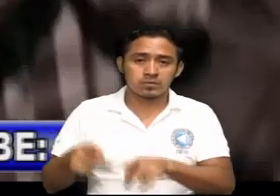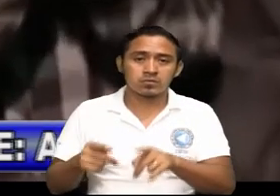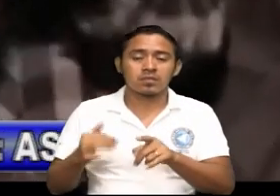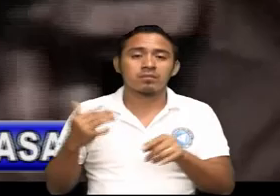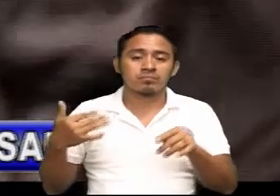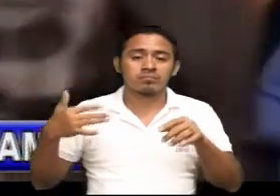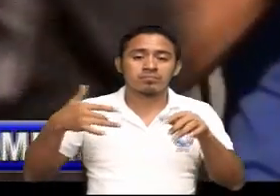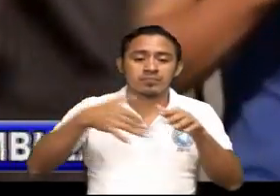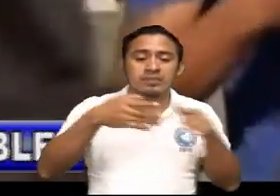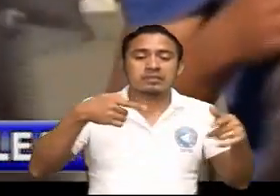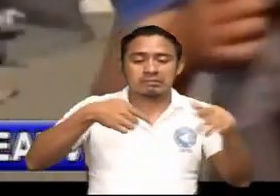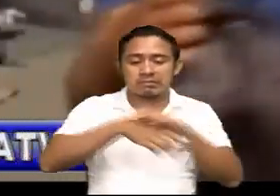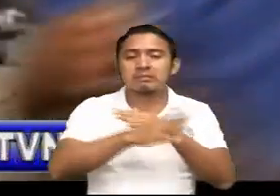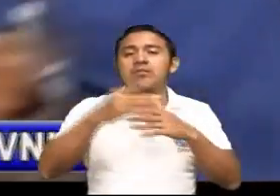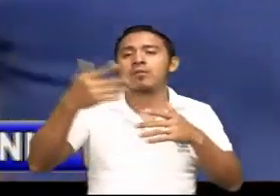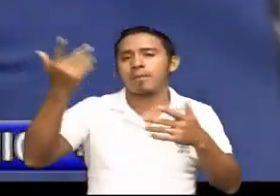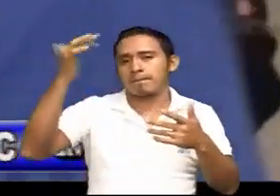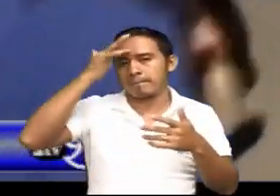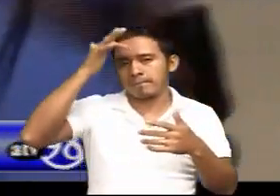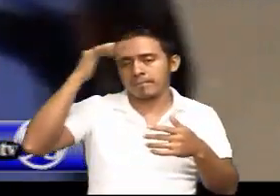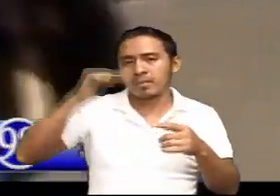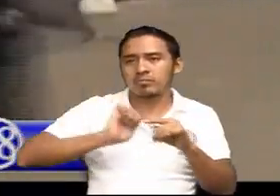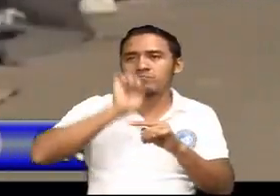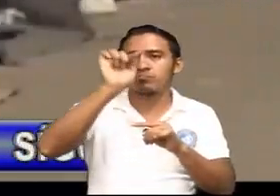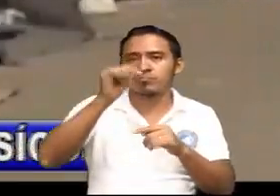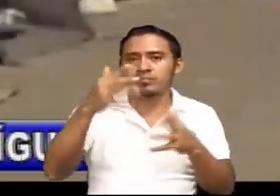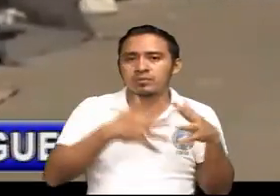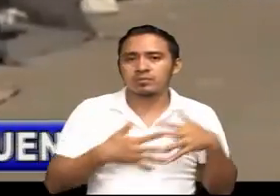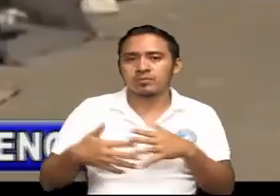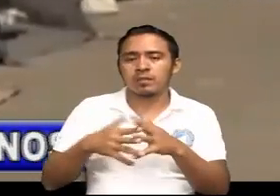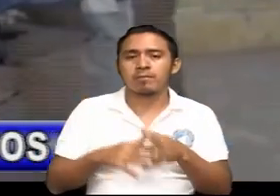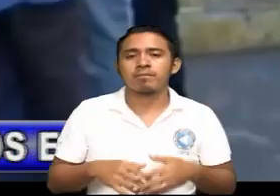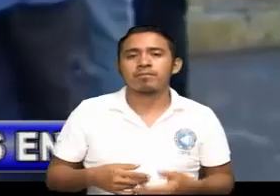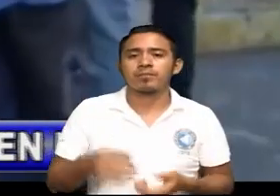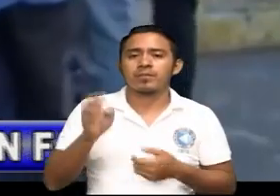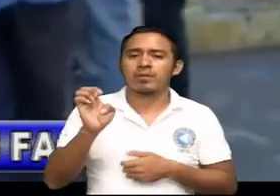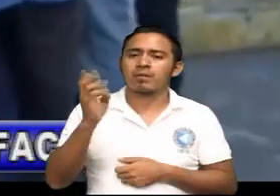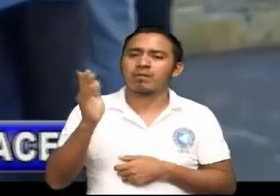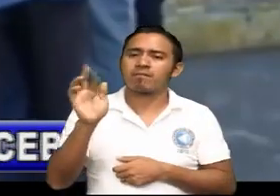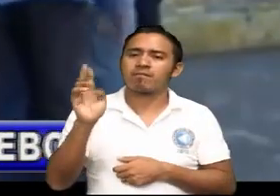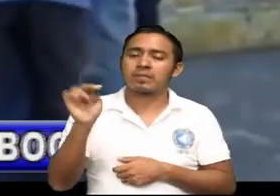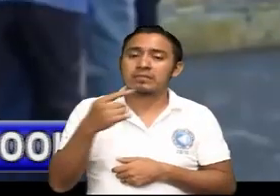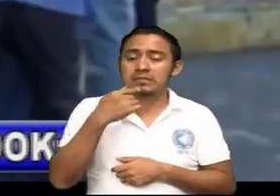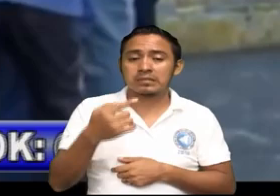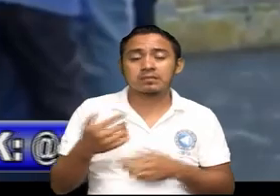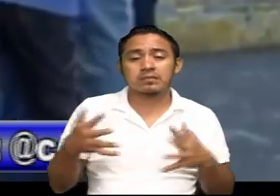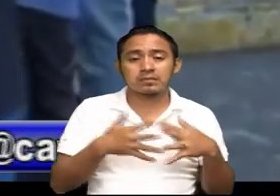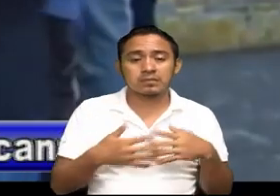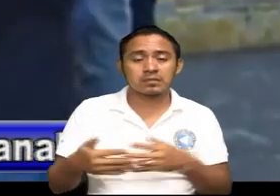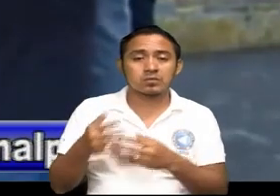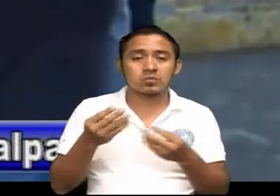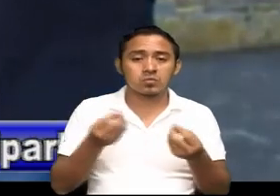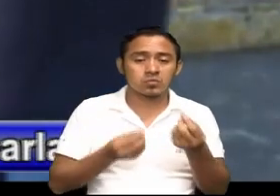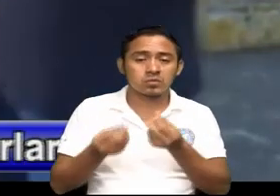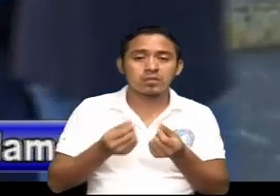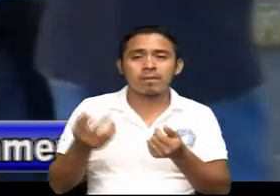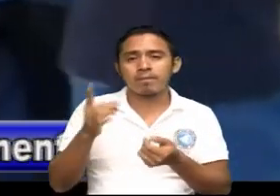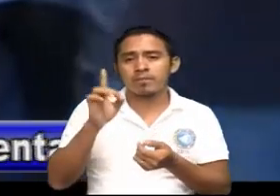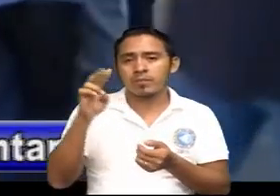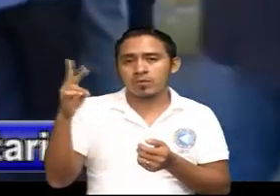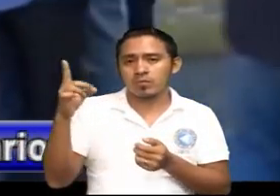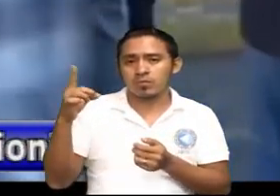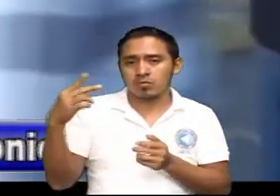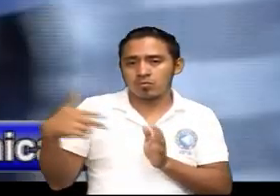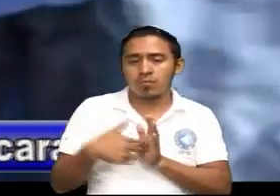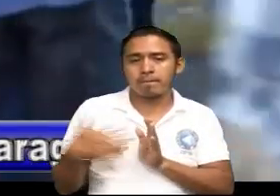cruzan por México para llegar a Estados Unidos. Sin embargo, Ebrard reconoció que si Estados Unidos aportara 2.000 millones de